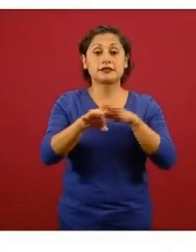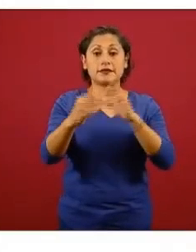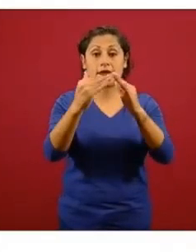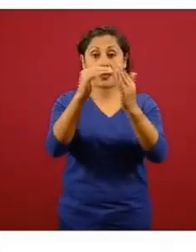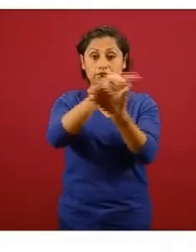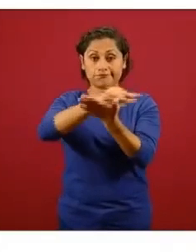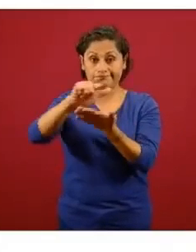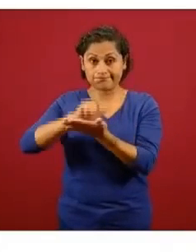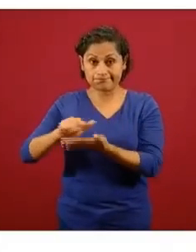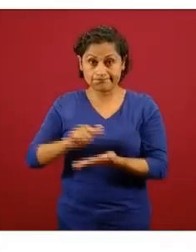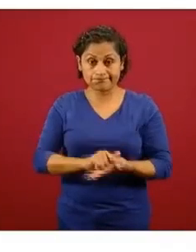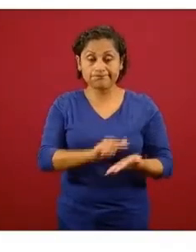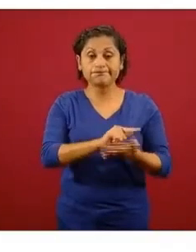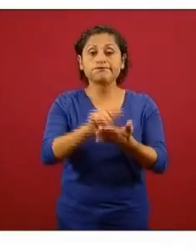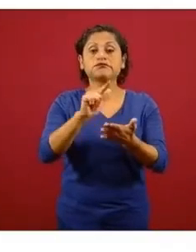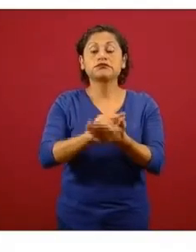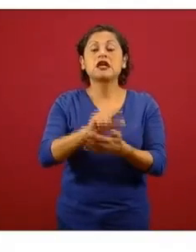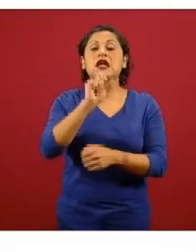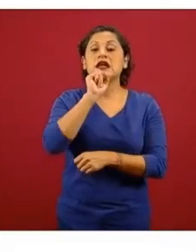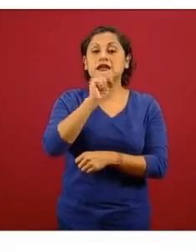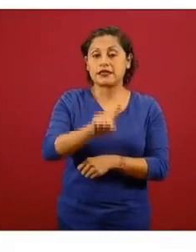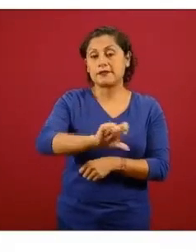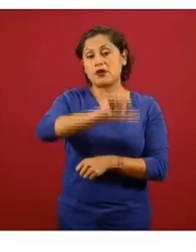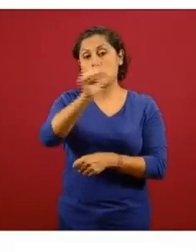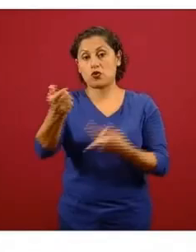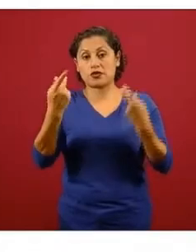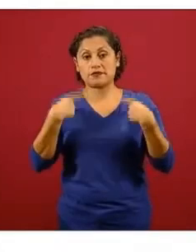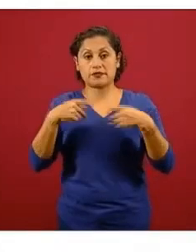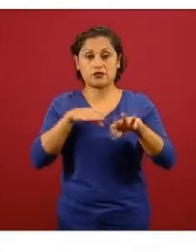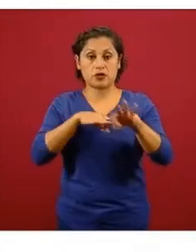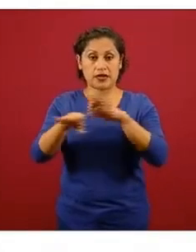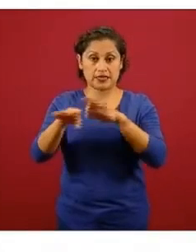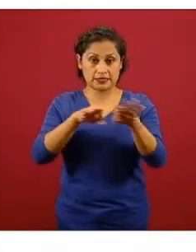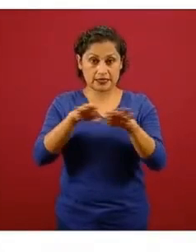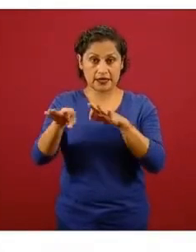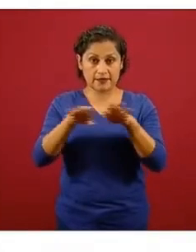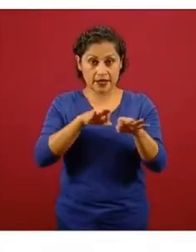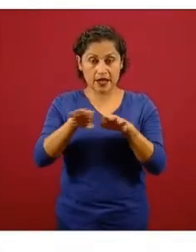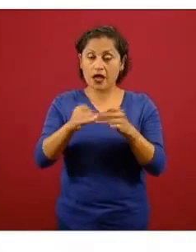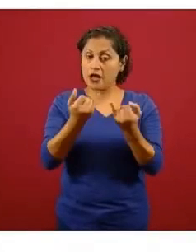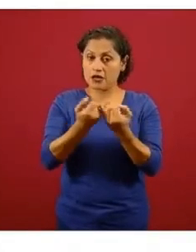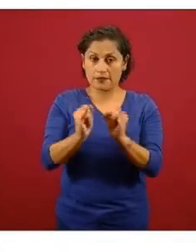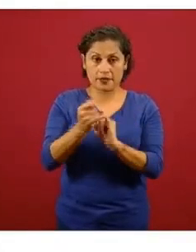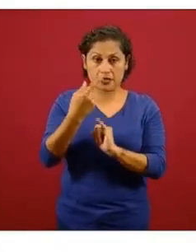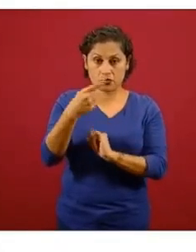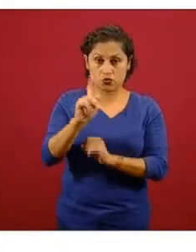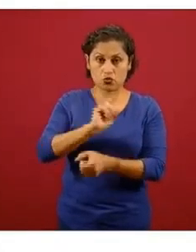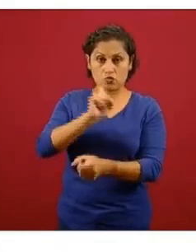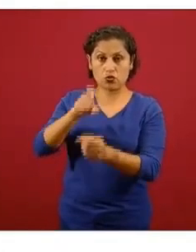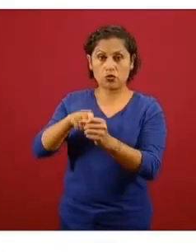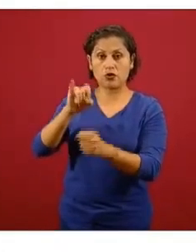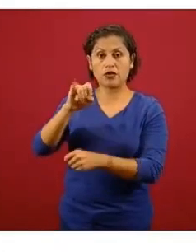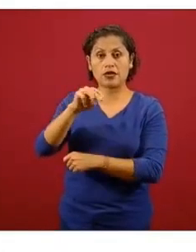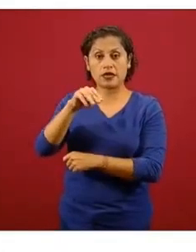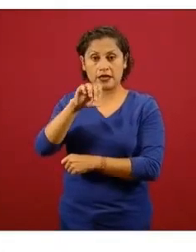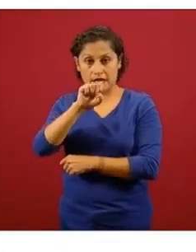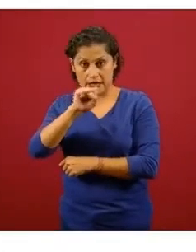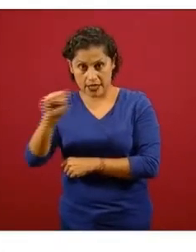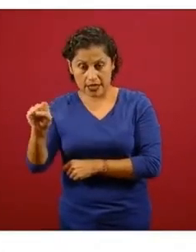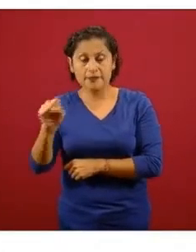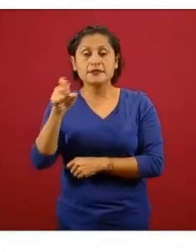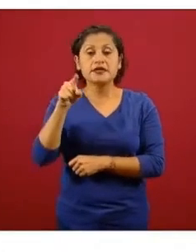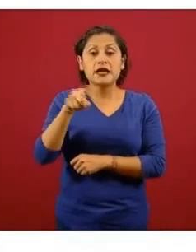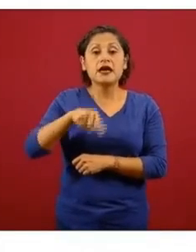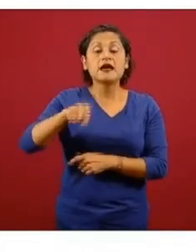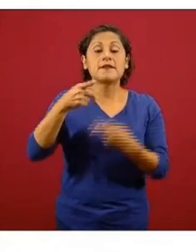Social y trabajadores independientes también con registro en el Seguro Social podían obtener el crédito. Ellos van a